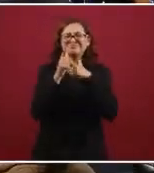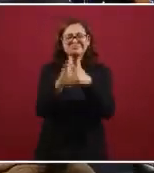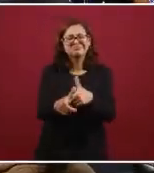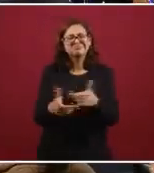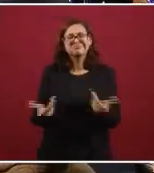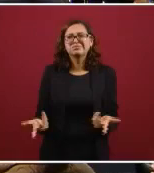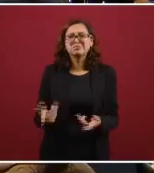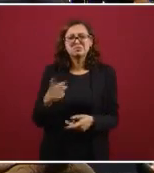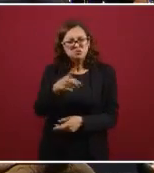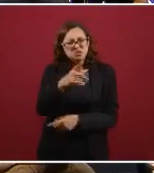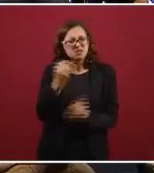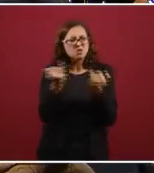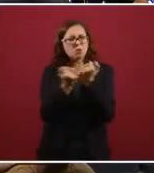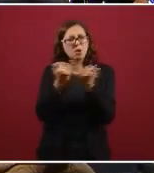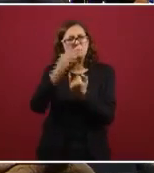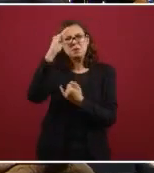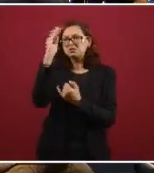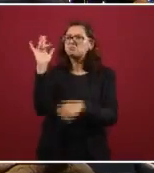también son intocables?